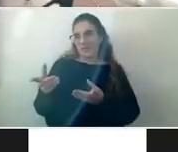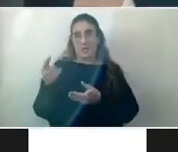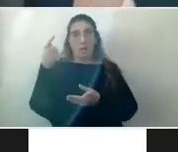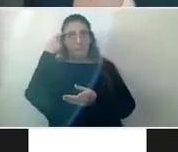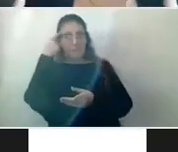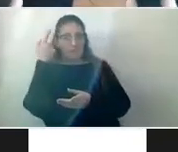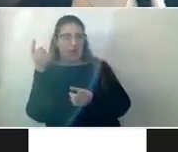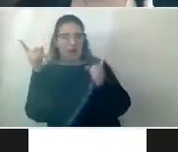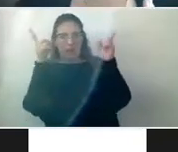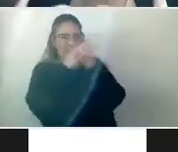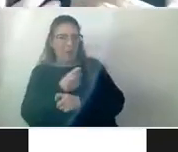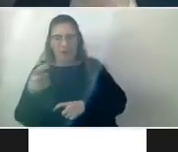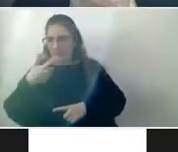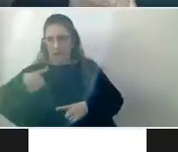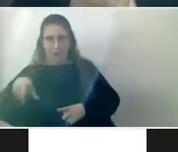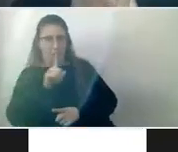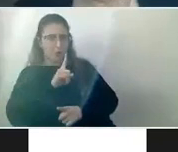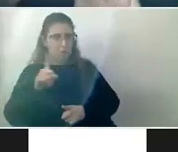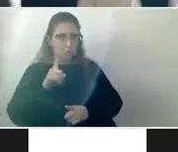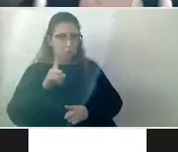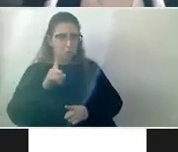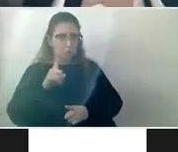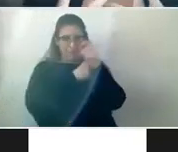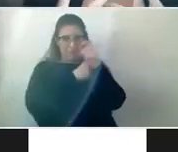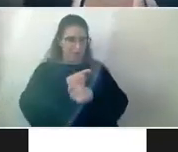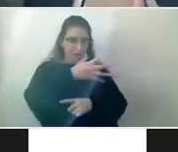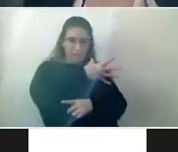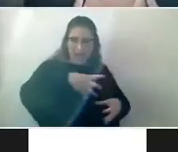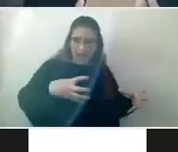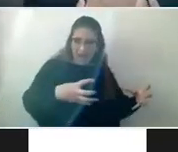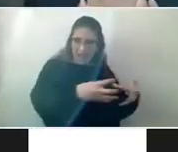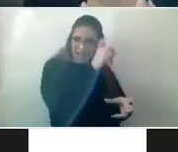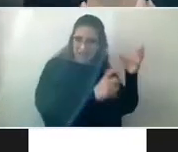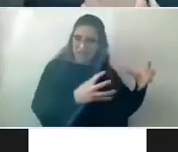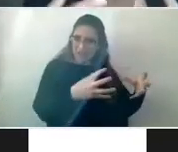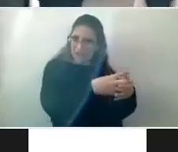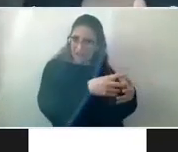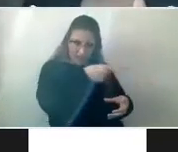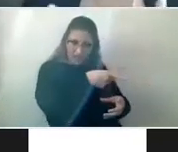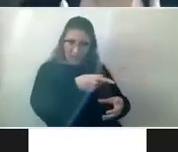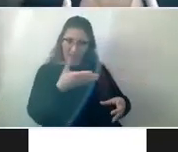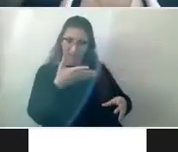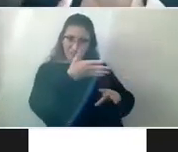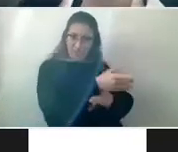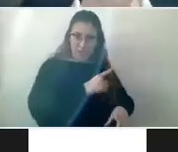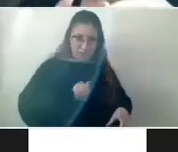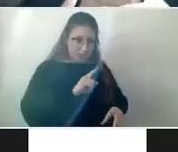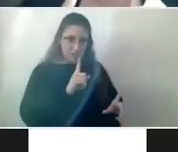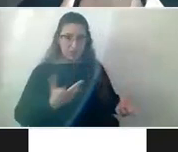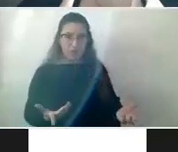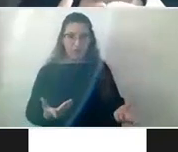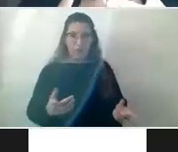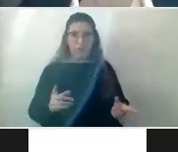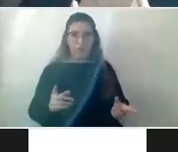sociedad que no nos hace accesibles las necesidades que nosotros tenemos por eso fundó ese